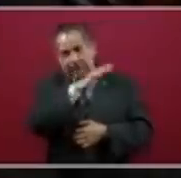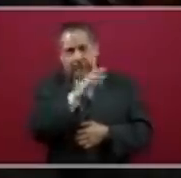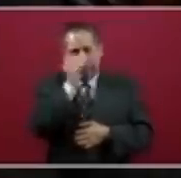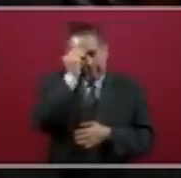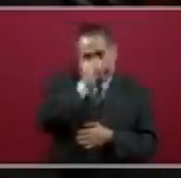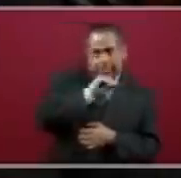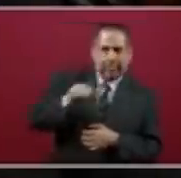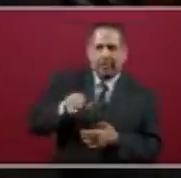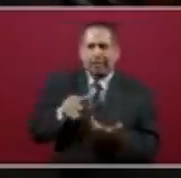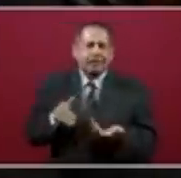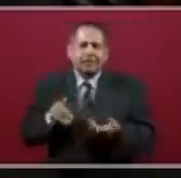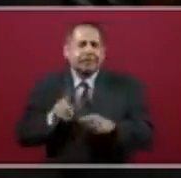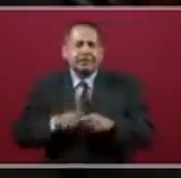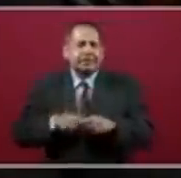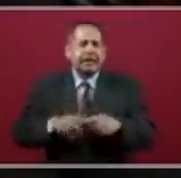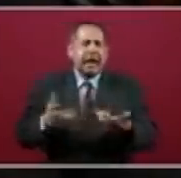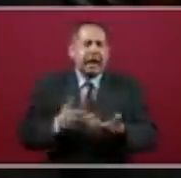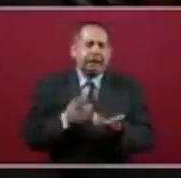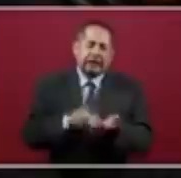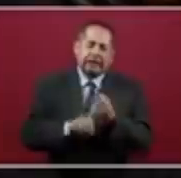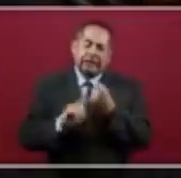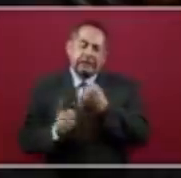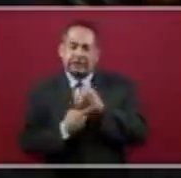están haciendo este tipo de